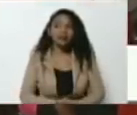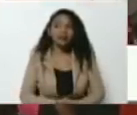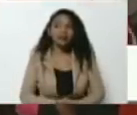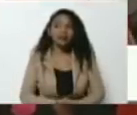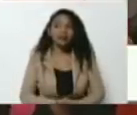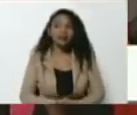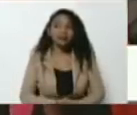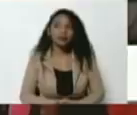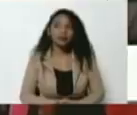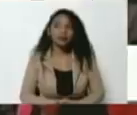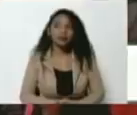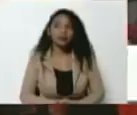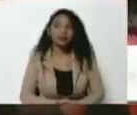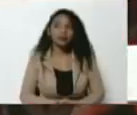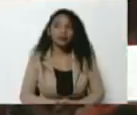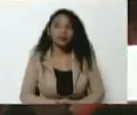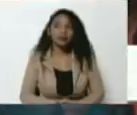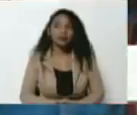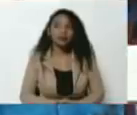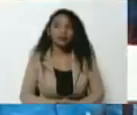¡Que viva las Morillo!